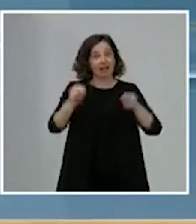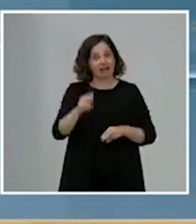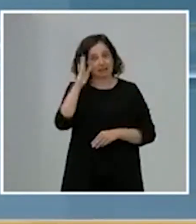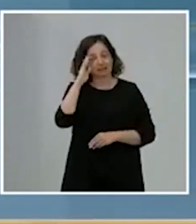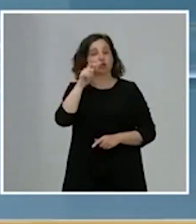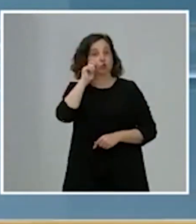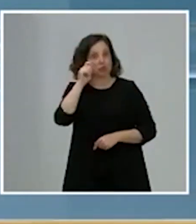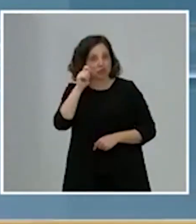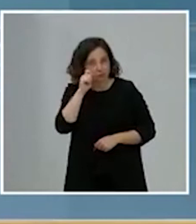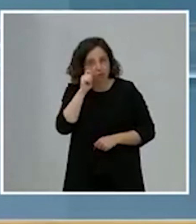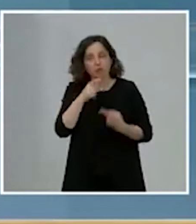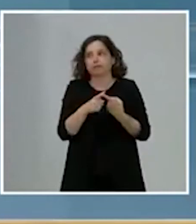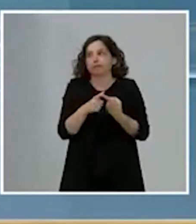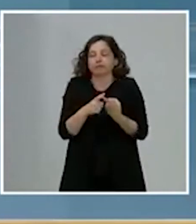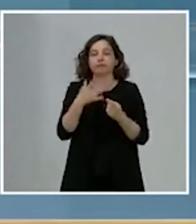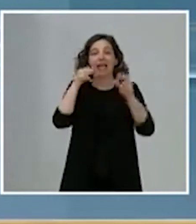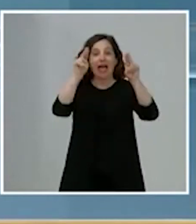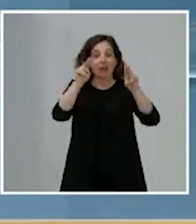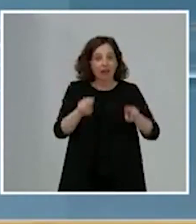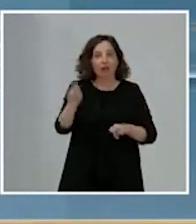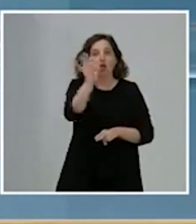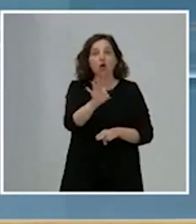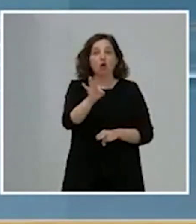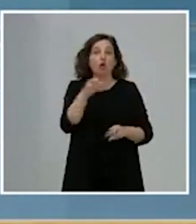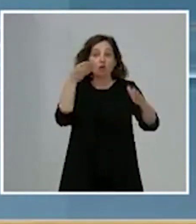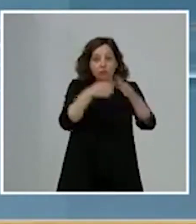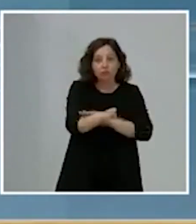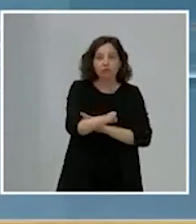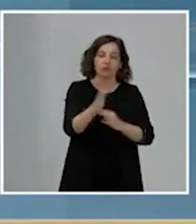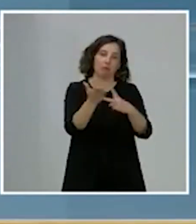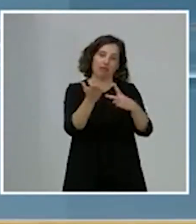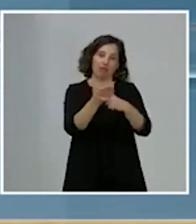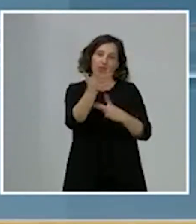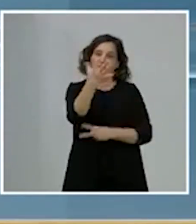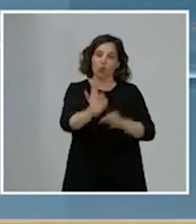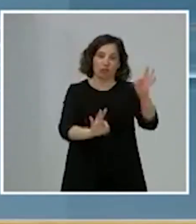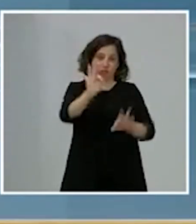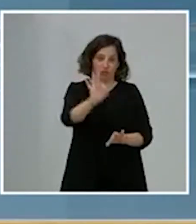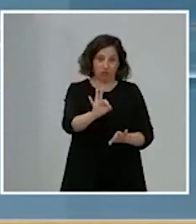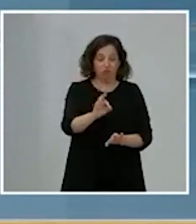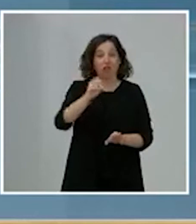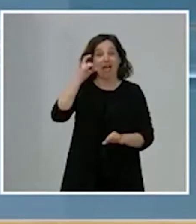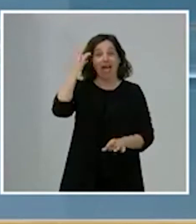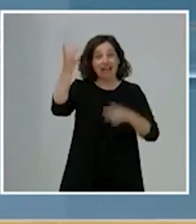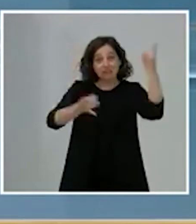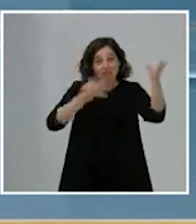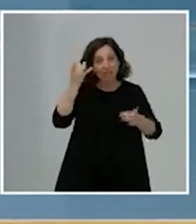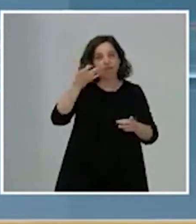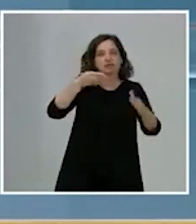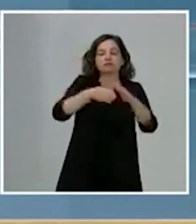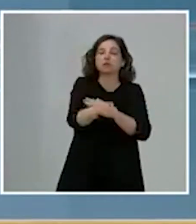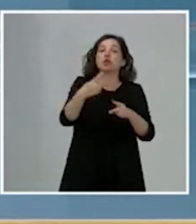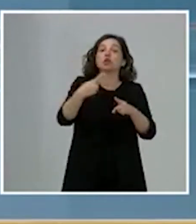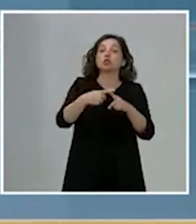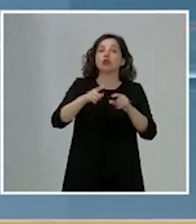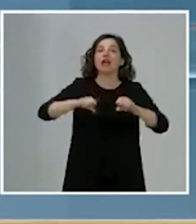instalaciones turísticas, que se denominan albergues, el aforo se reduce a 50%, y todas las actividades que se desarrollen